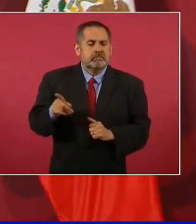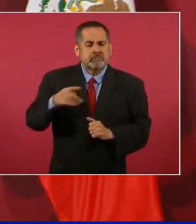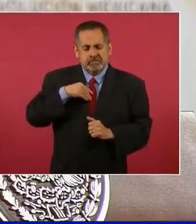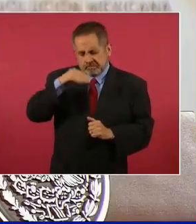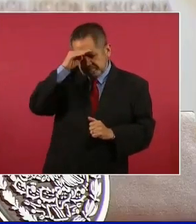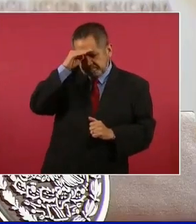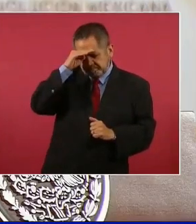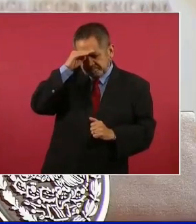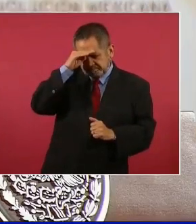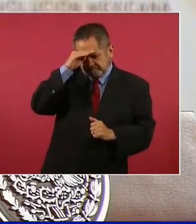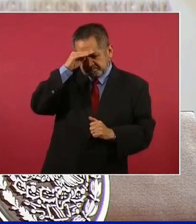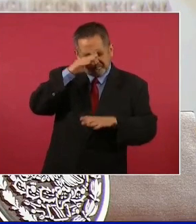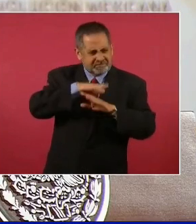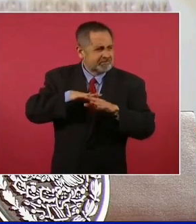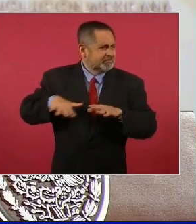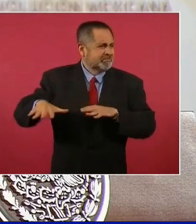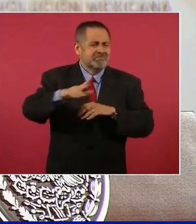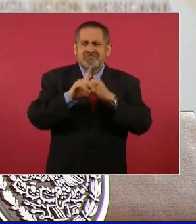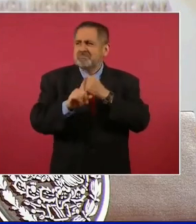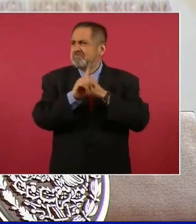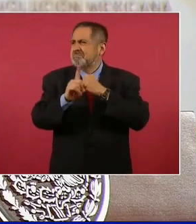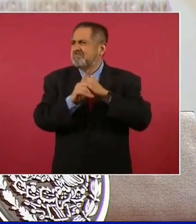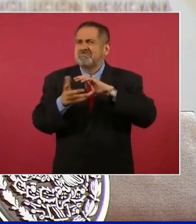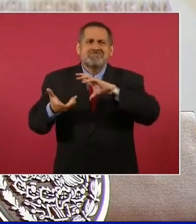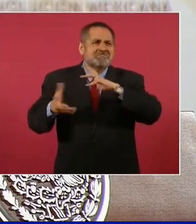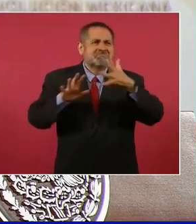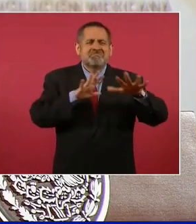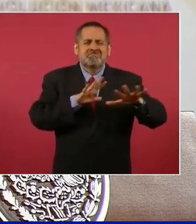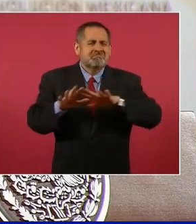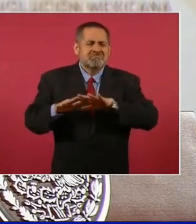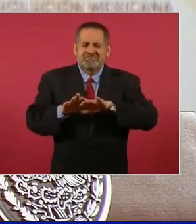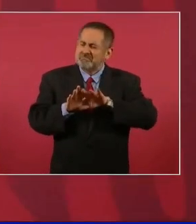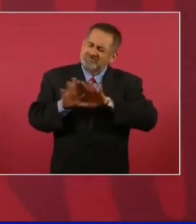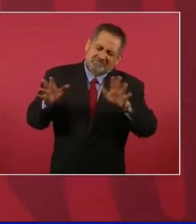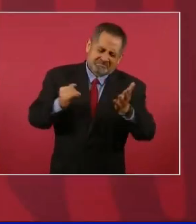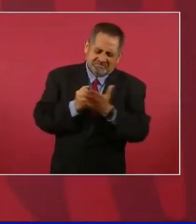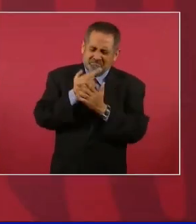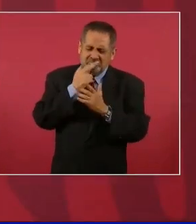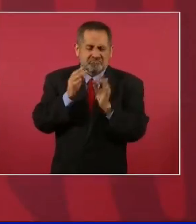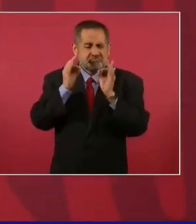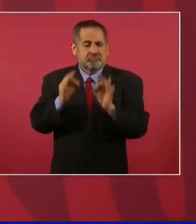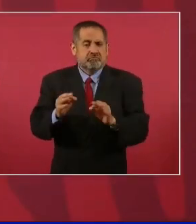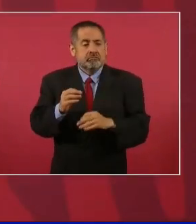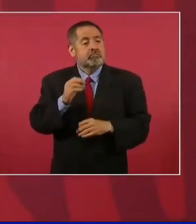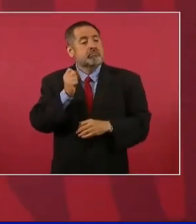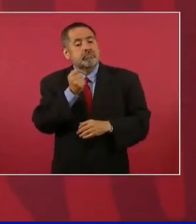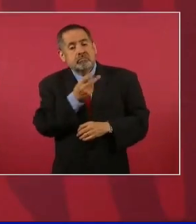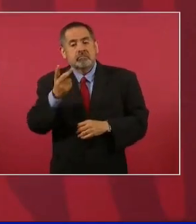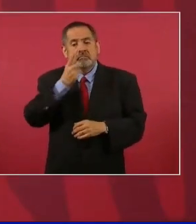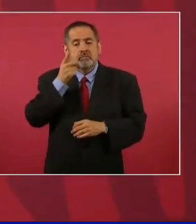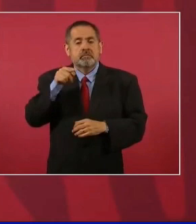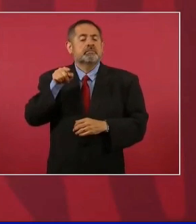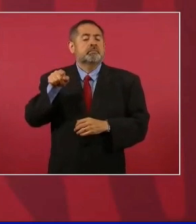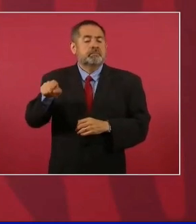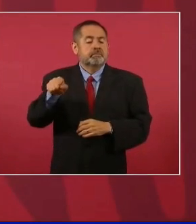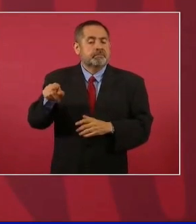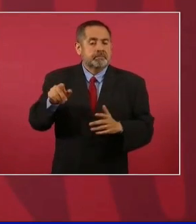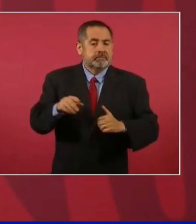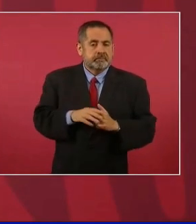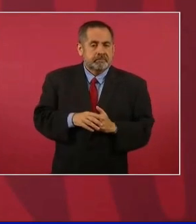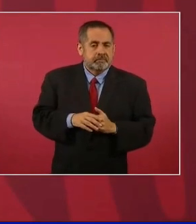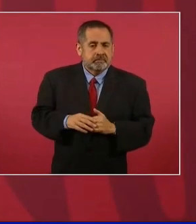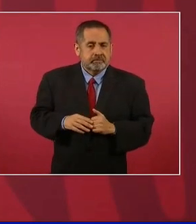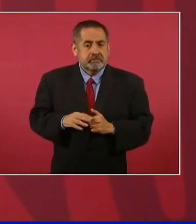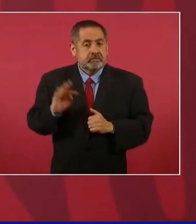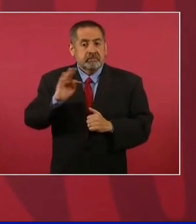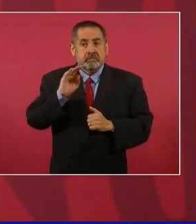pensó en la estabilidad del país, y hay algunos que sostienen que nos